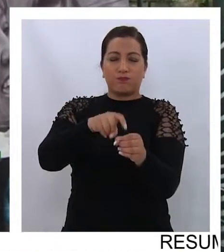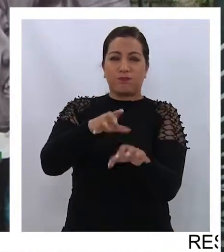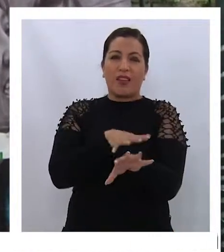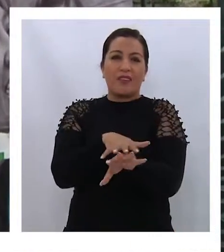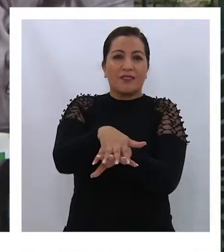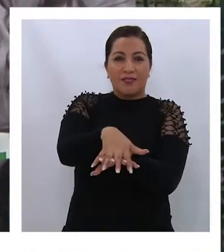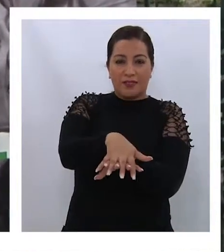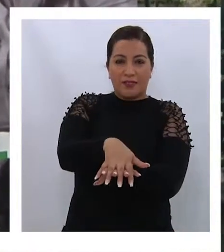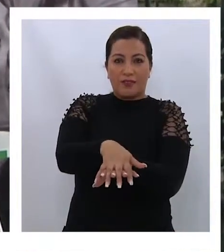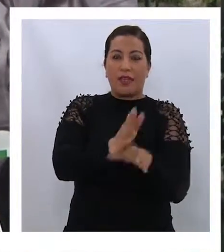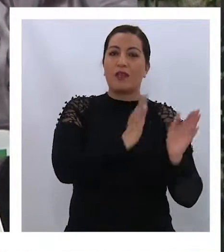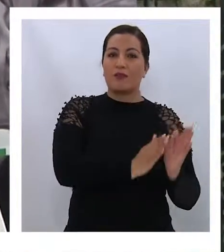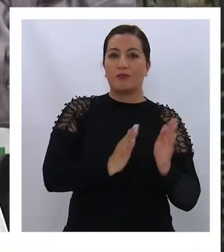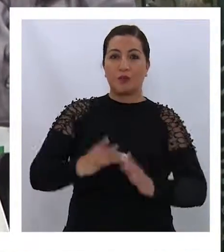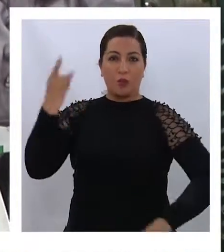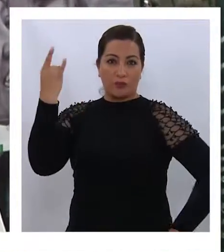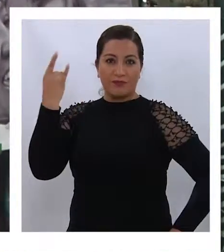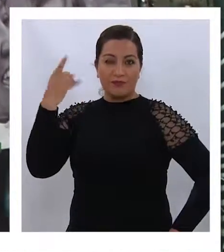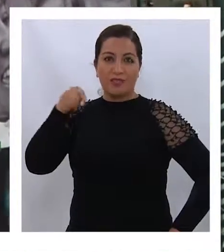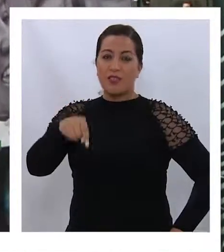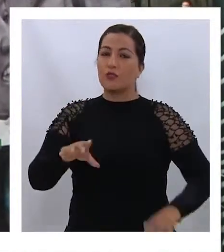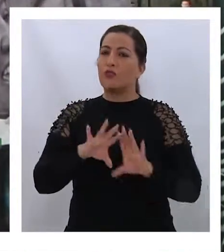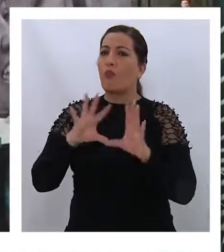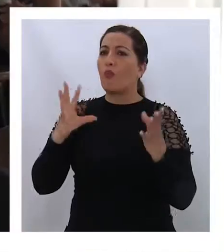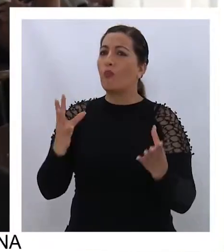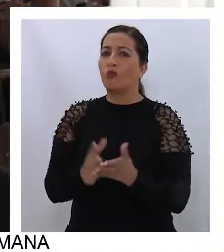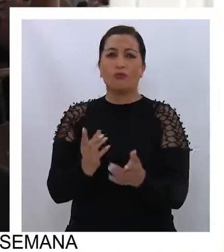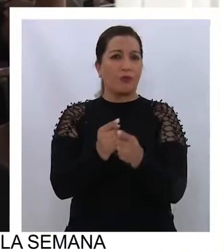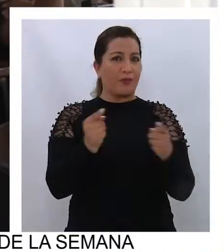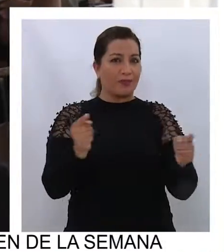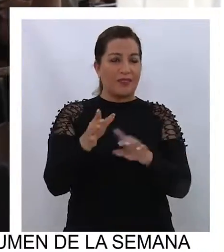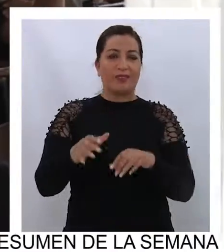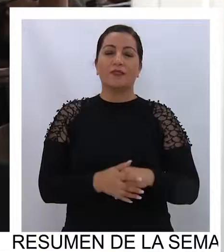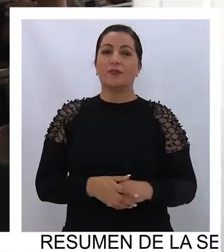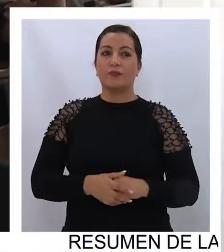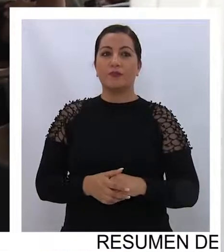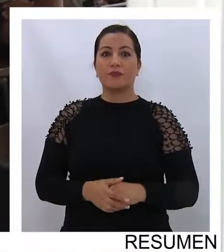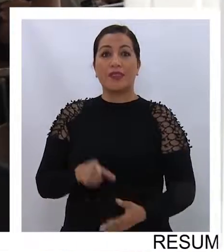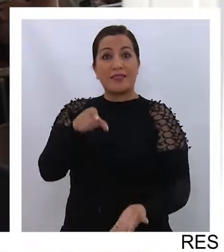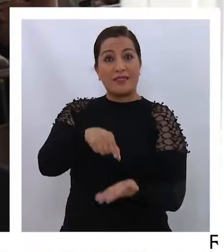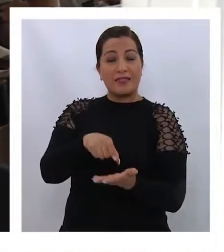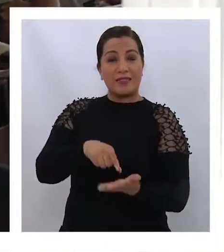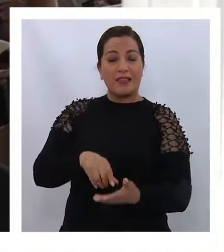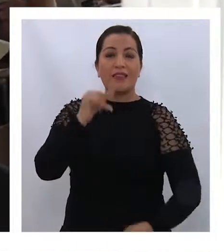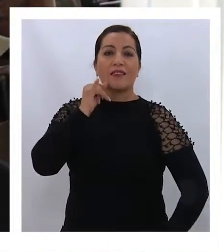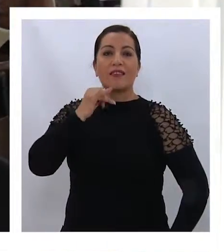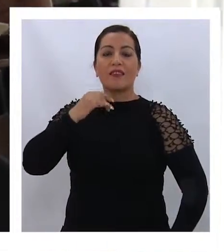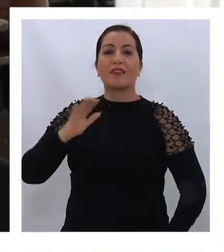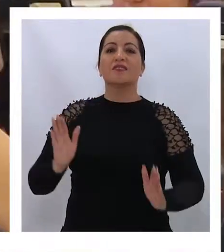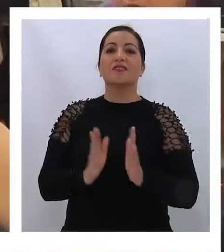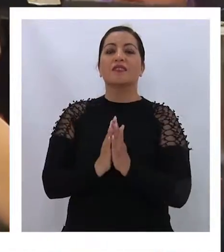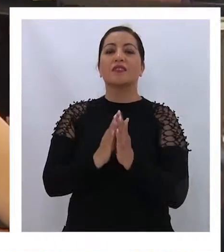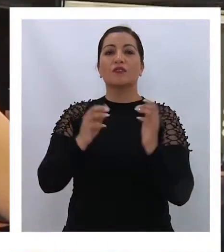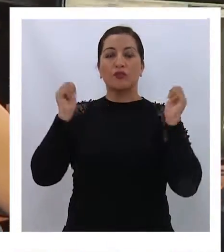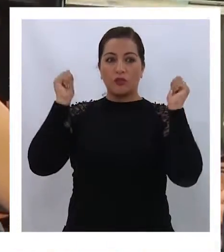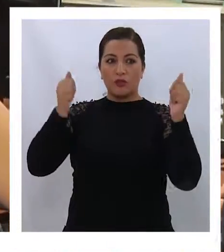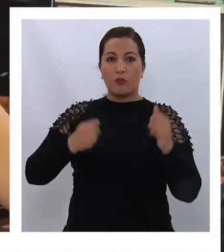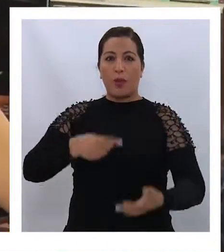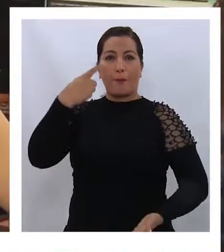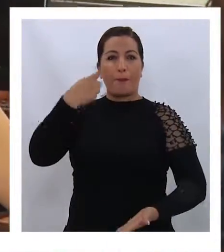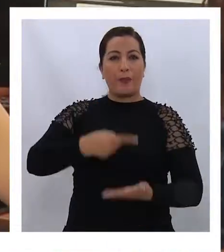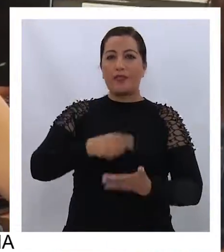lo que es el proceso universitario, que es un mundo totalmente distinto. La sede Iquique de la Universidad Santo Tomás recibió este año 1